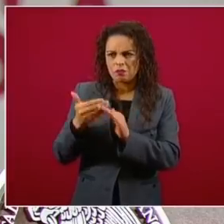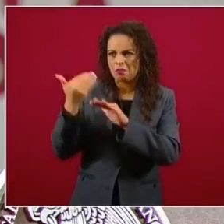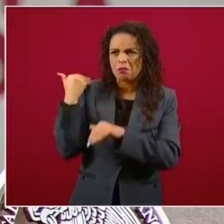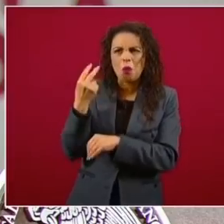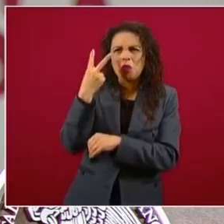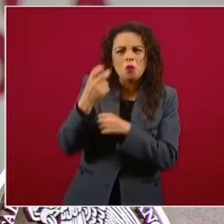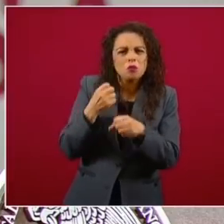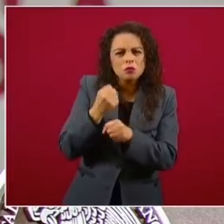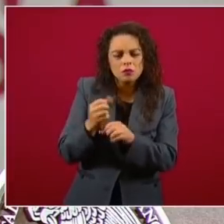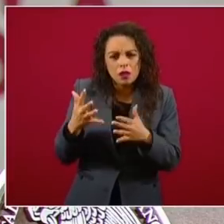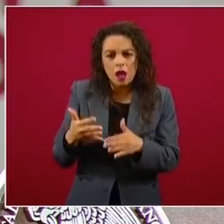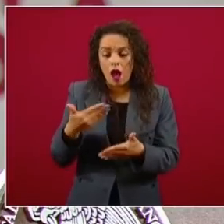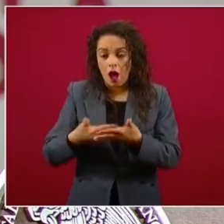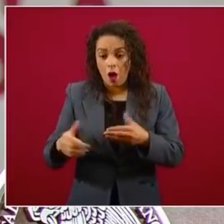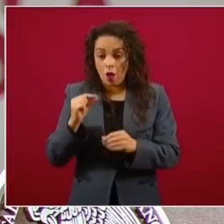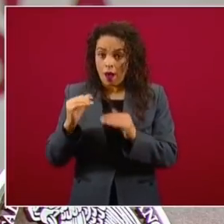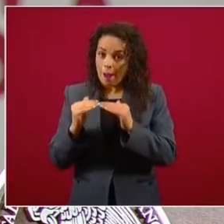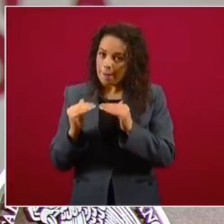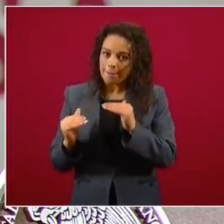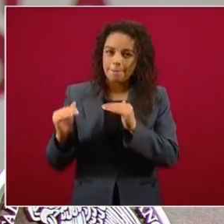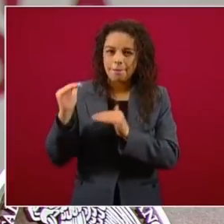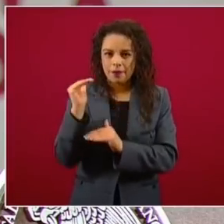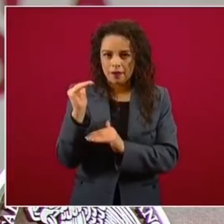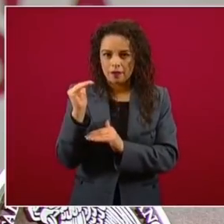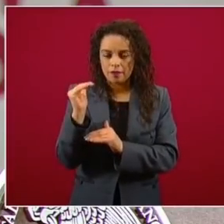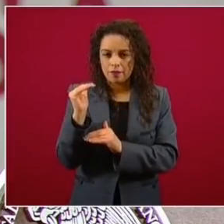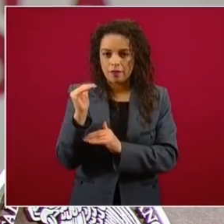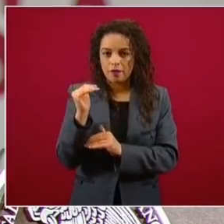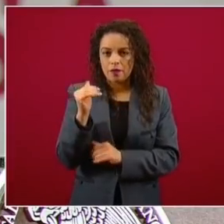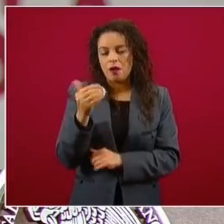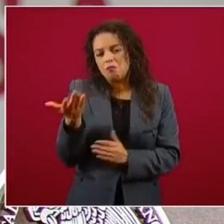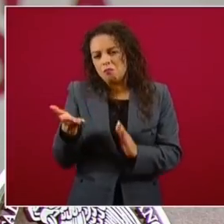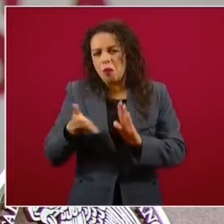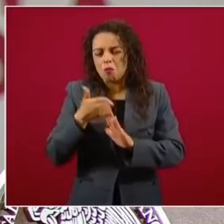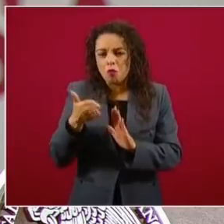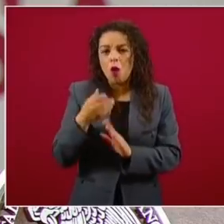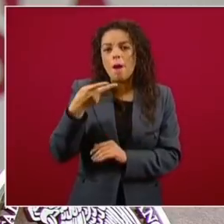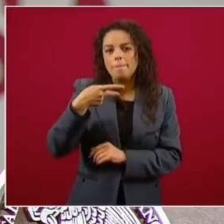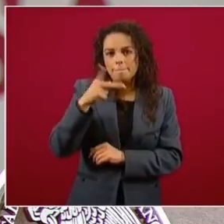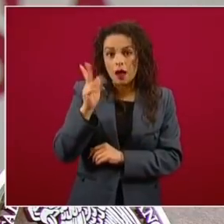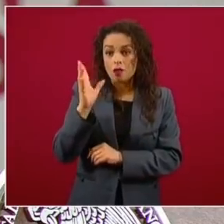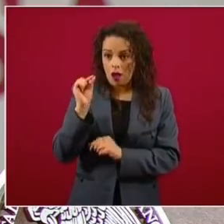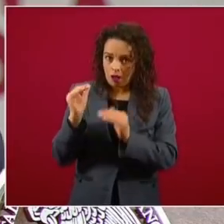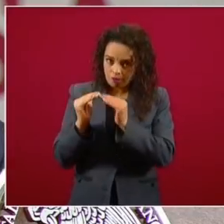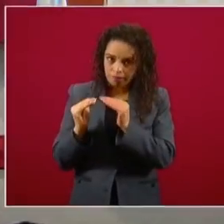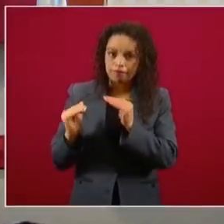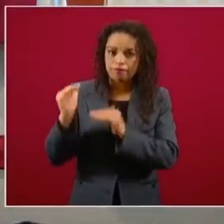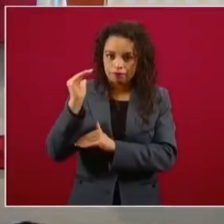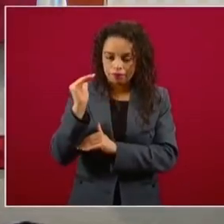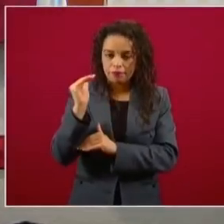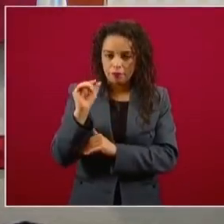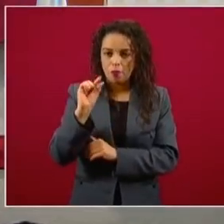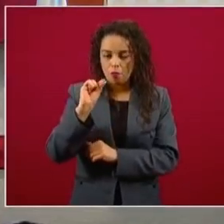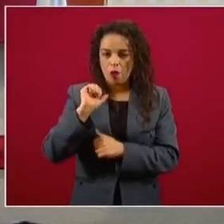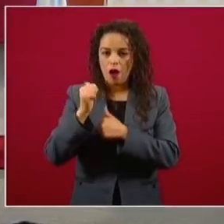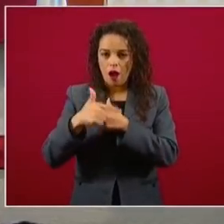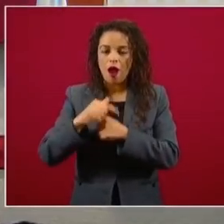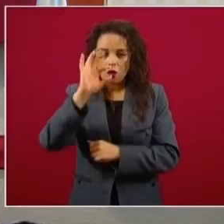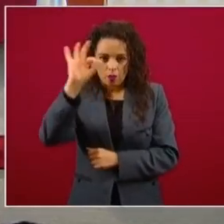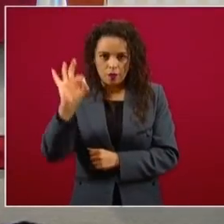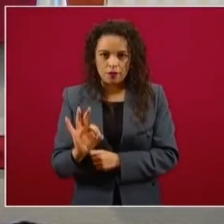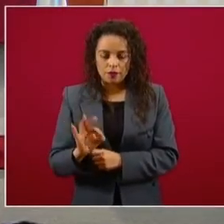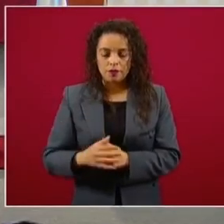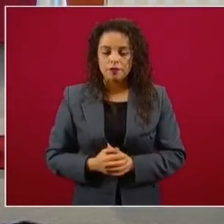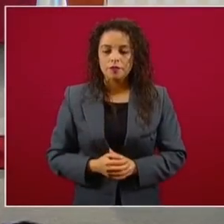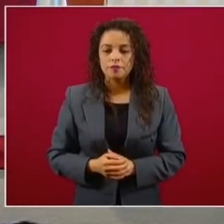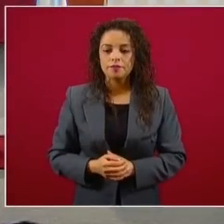Ha venido un incremento que, aunque es relativamente poco con respecto a la base, es un incremento porcentual importante.